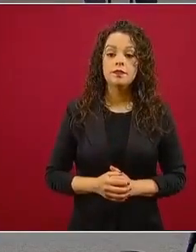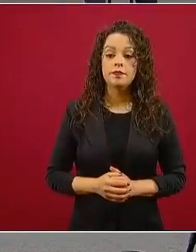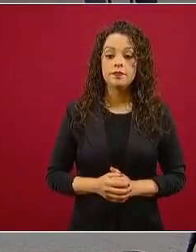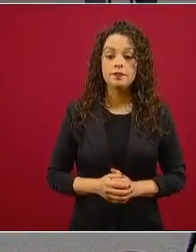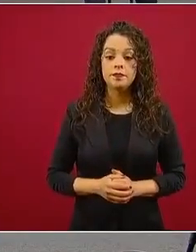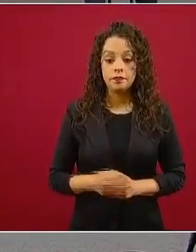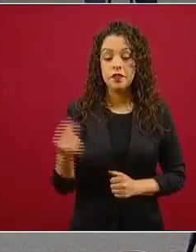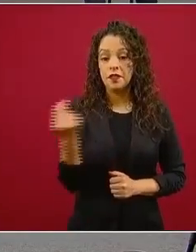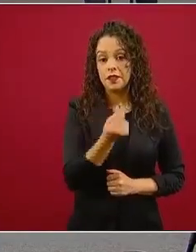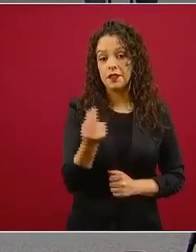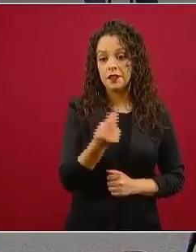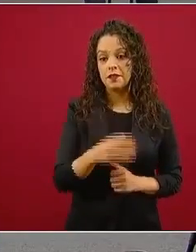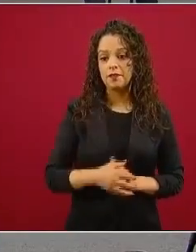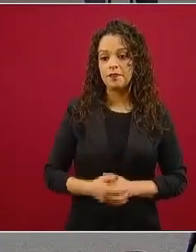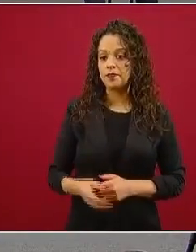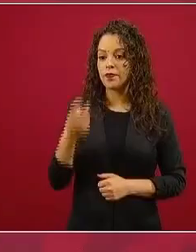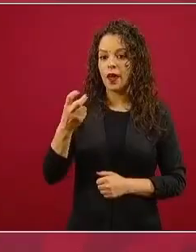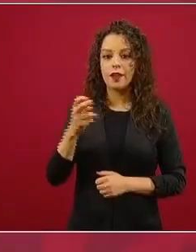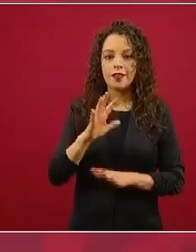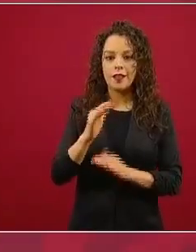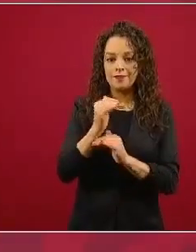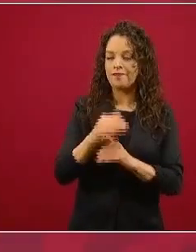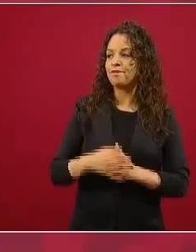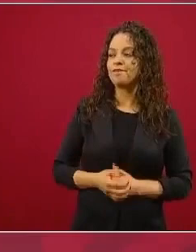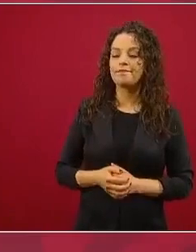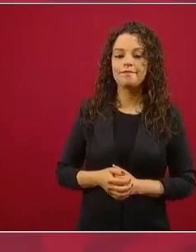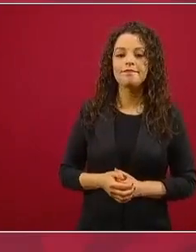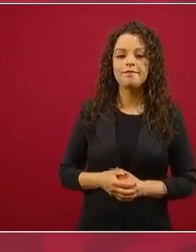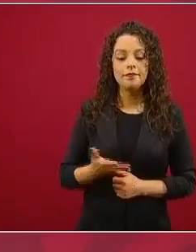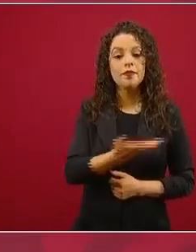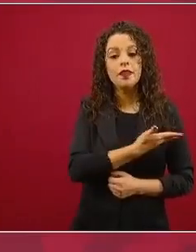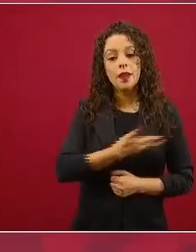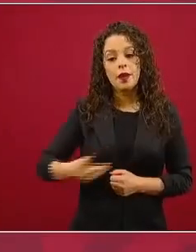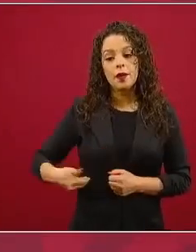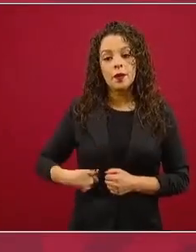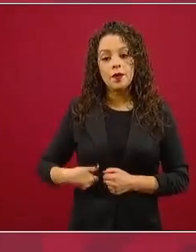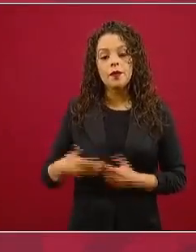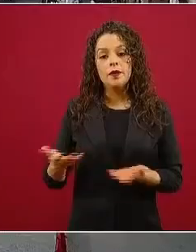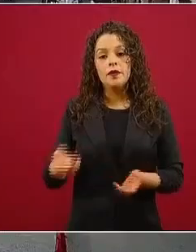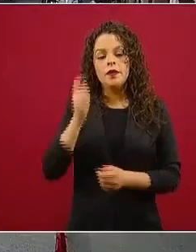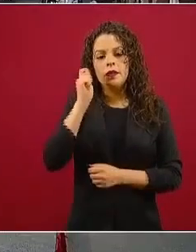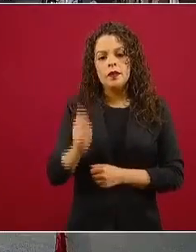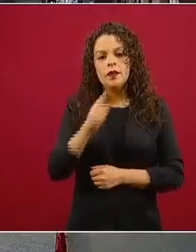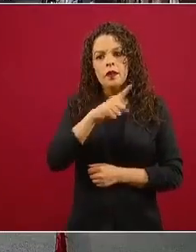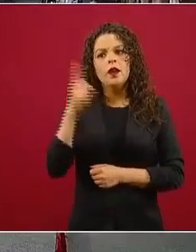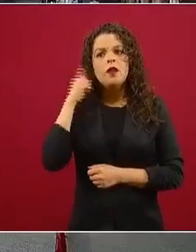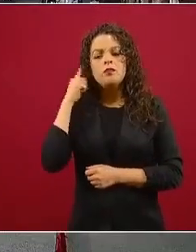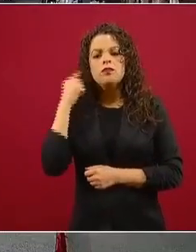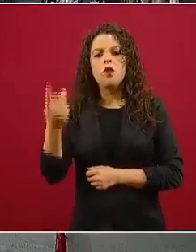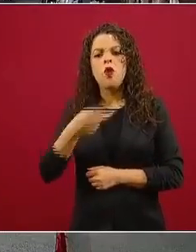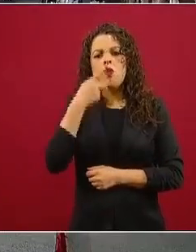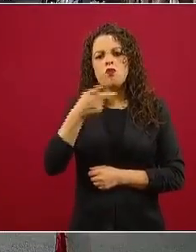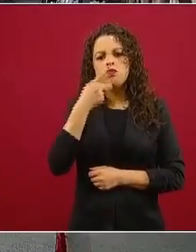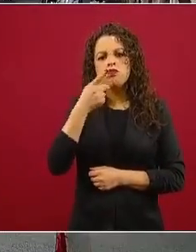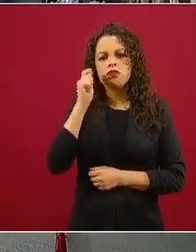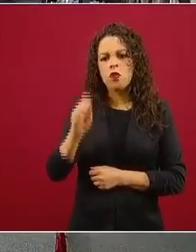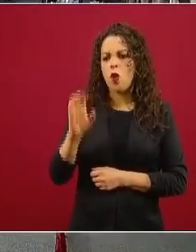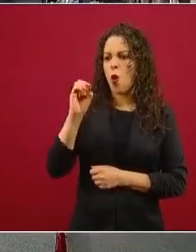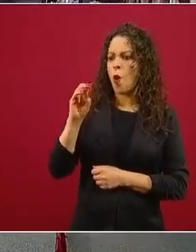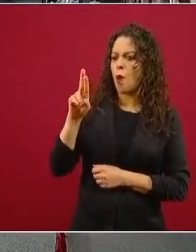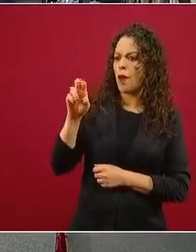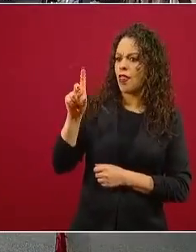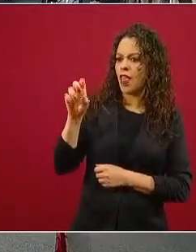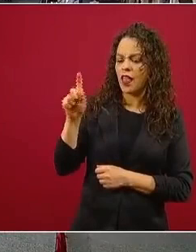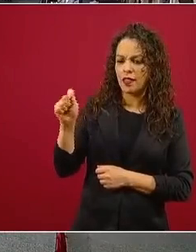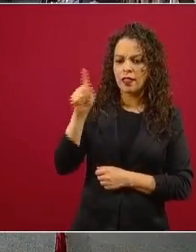Hasta ahí. Señor presidente, el escándalo de Odebrecht afectó a 12 países y